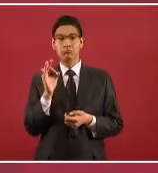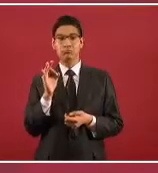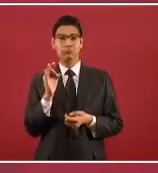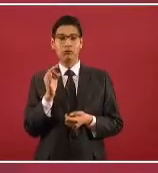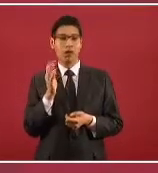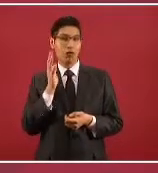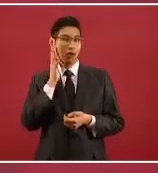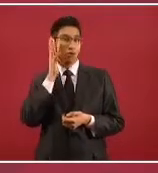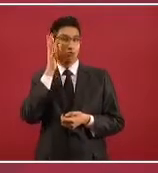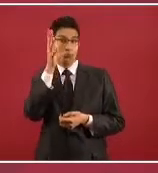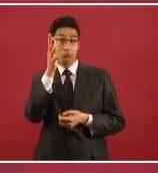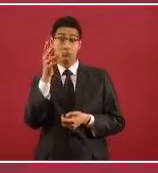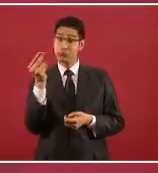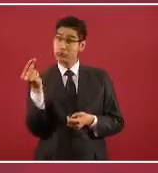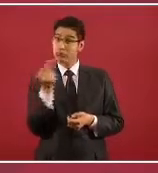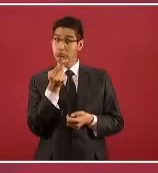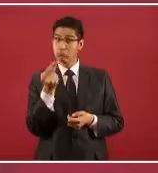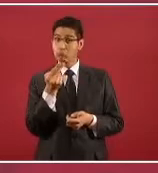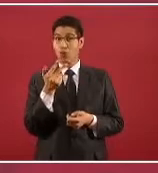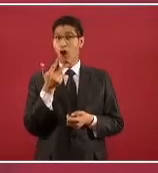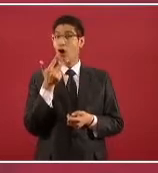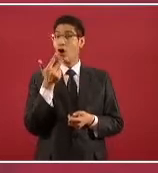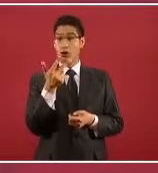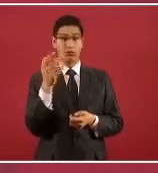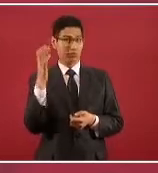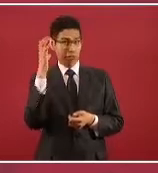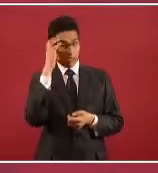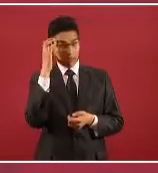camas con ventiladores.